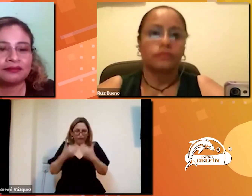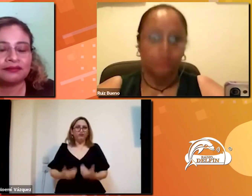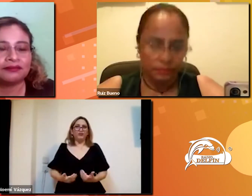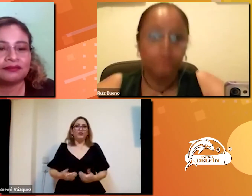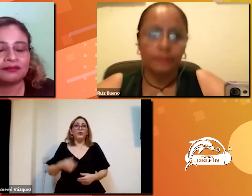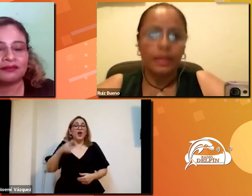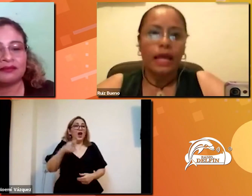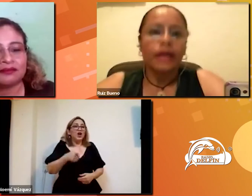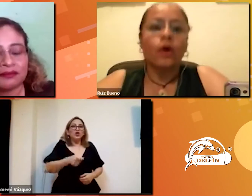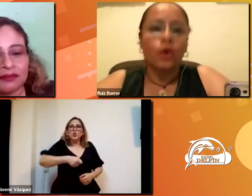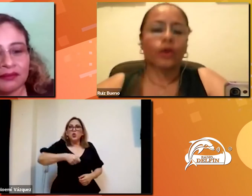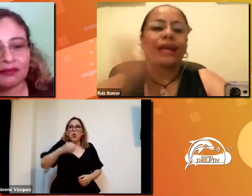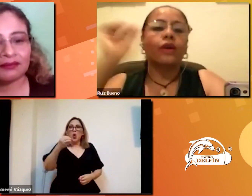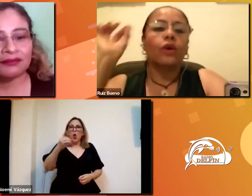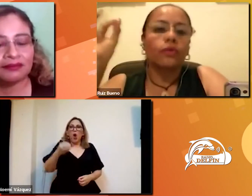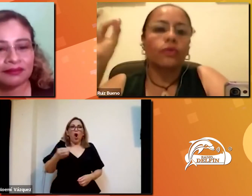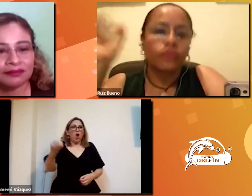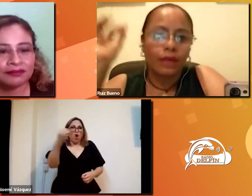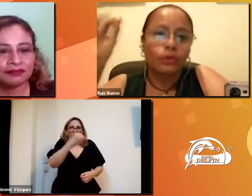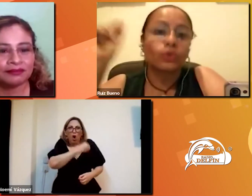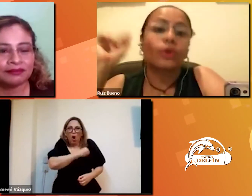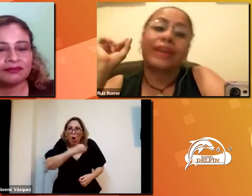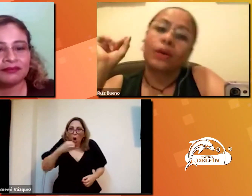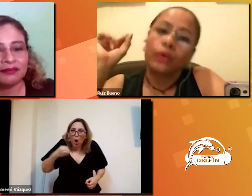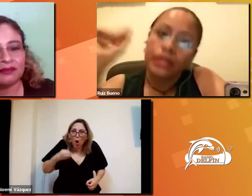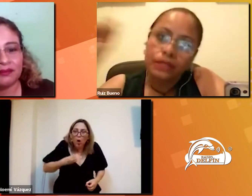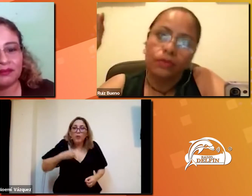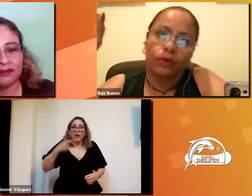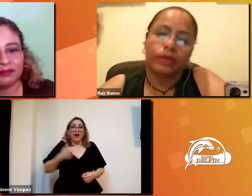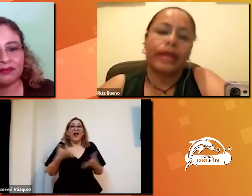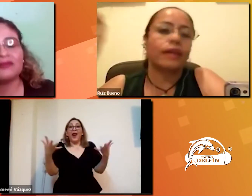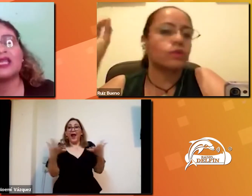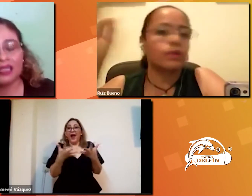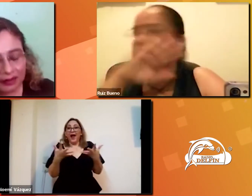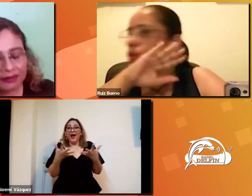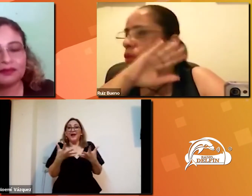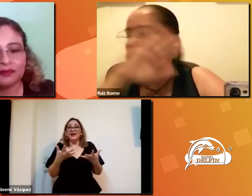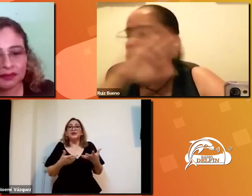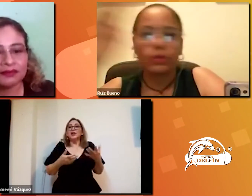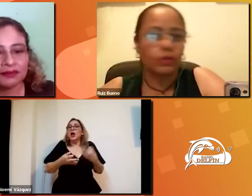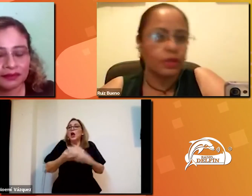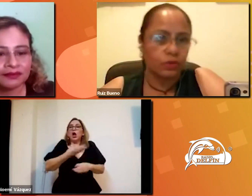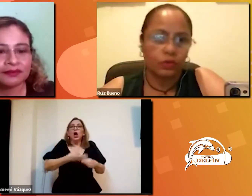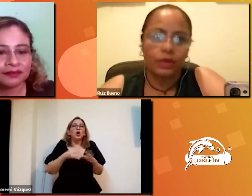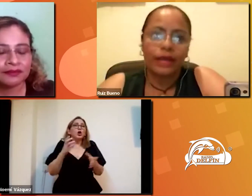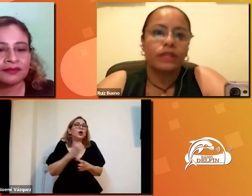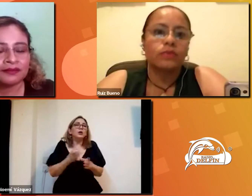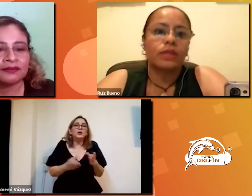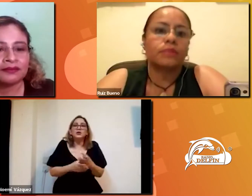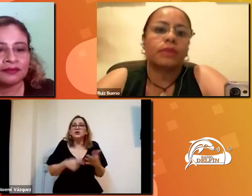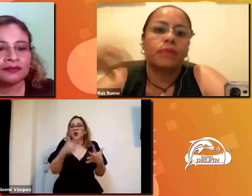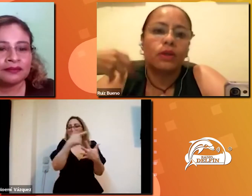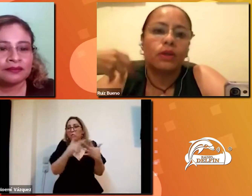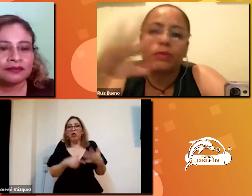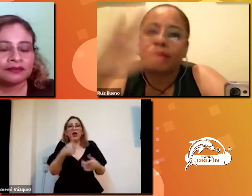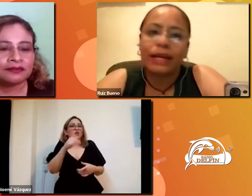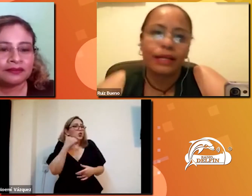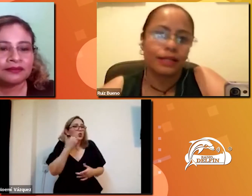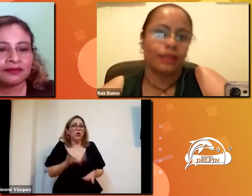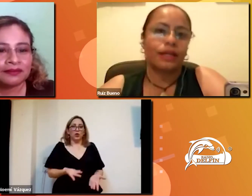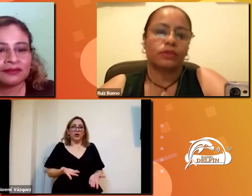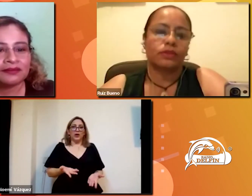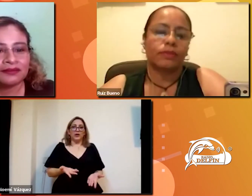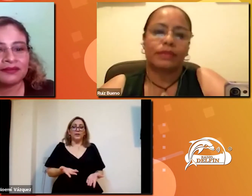quieres. Ojo, que no lo confundamos con egoísmo, que eso es otro asunto. El egoísmo es primero yo y me